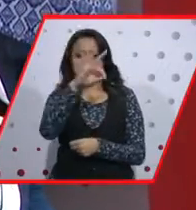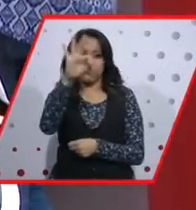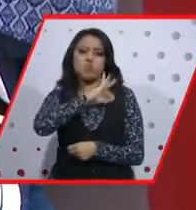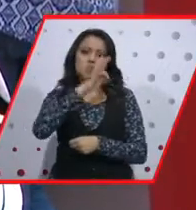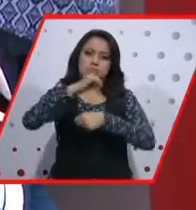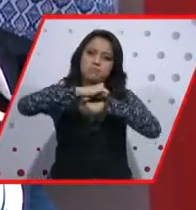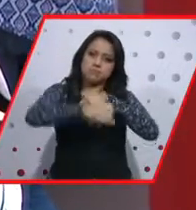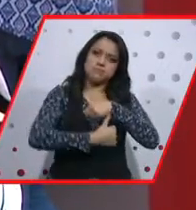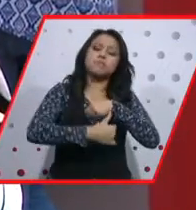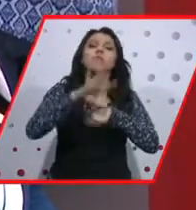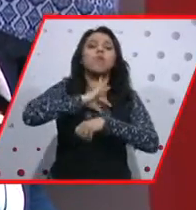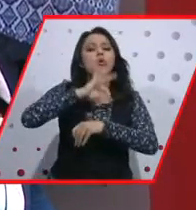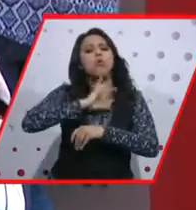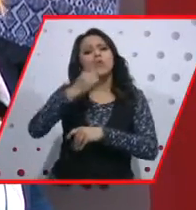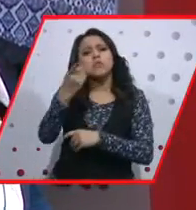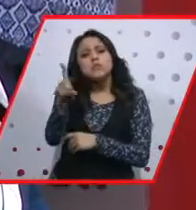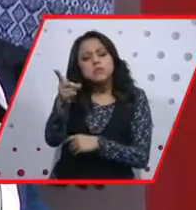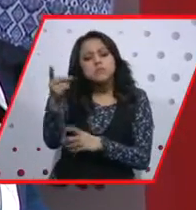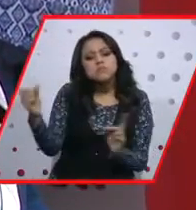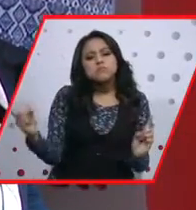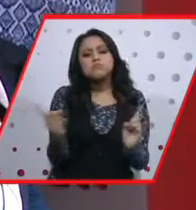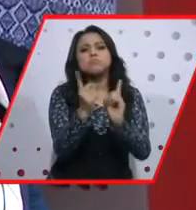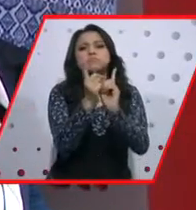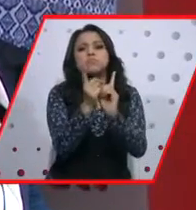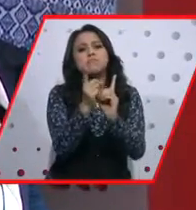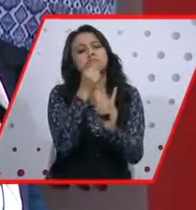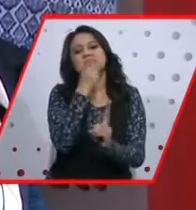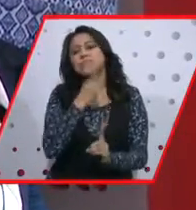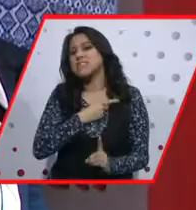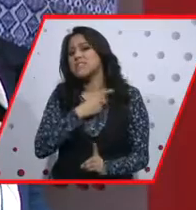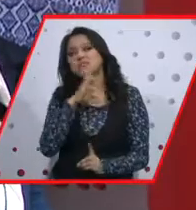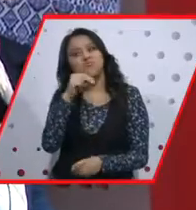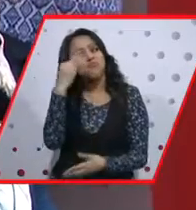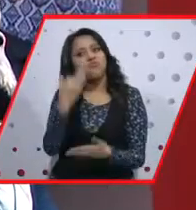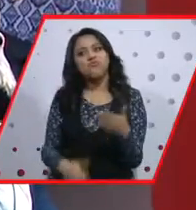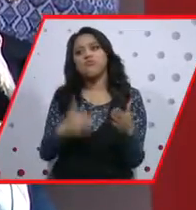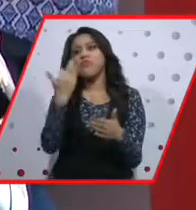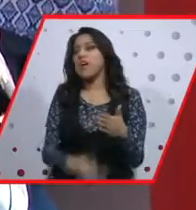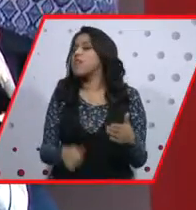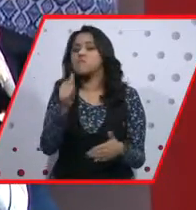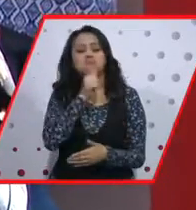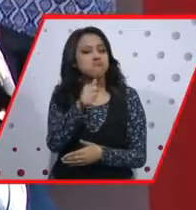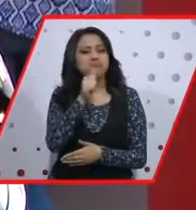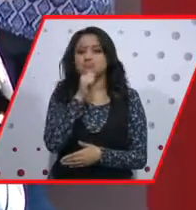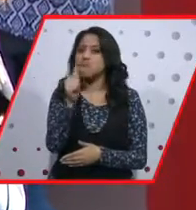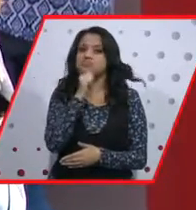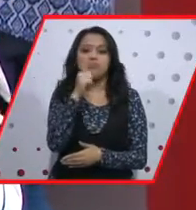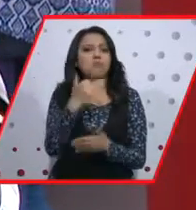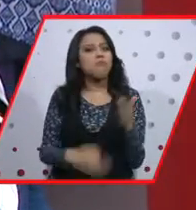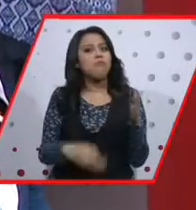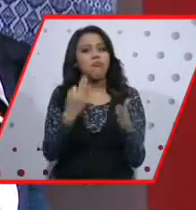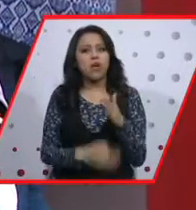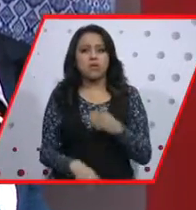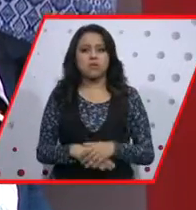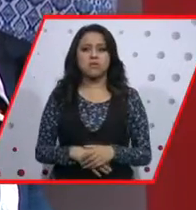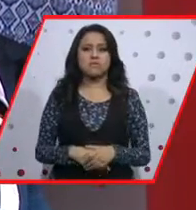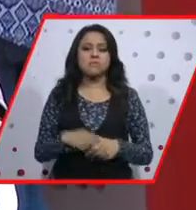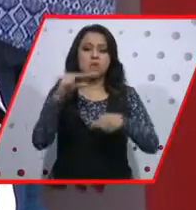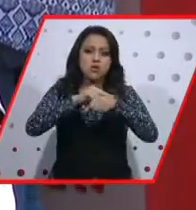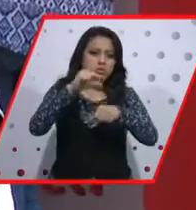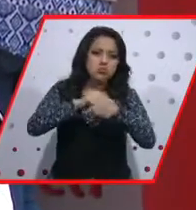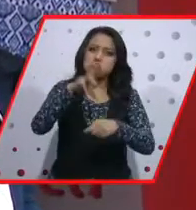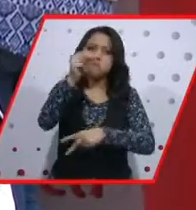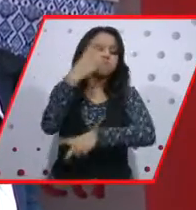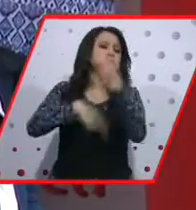en diciembre y me dice el doctor, ¿sabes qué? No han llegado a este proveedor. Entonces yo me... ¿El doctor o el proveedor?